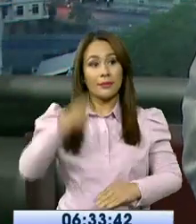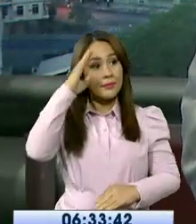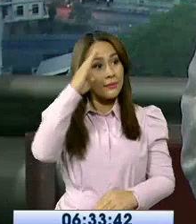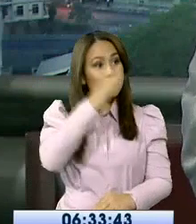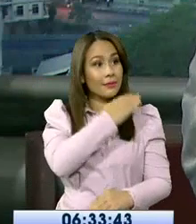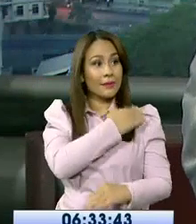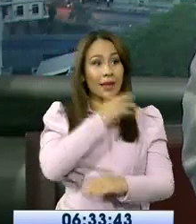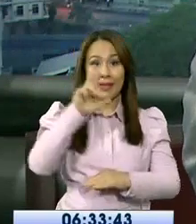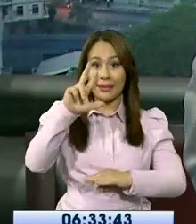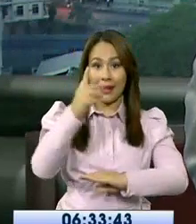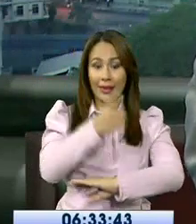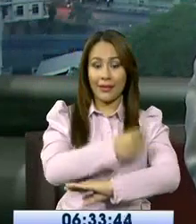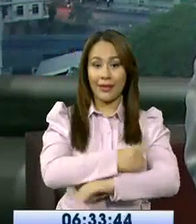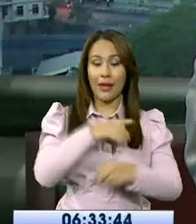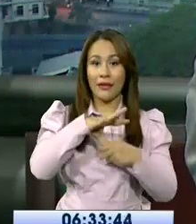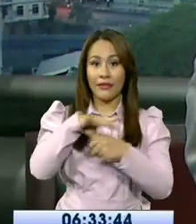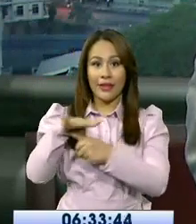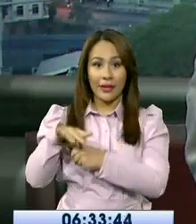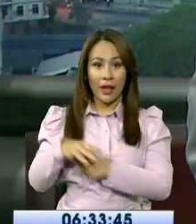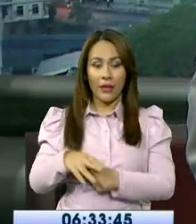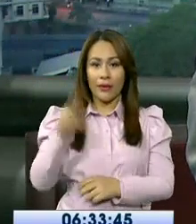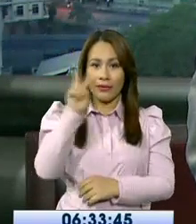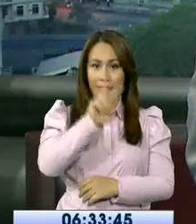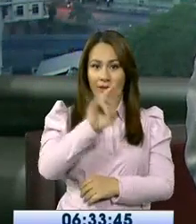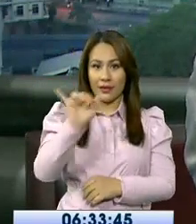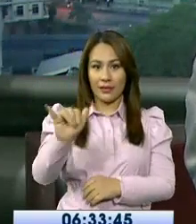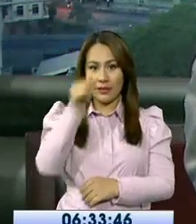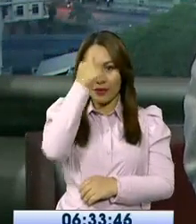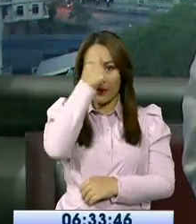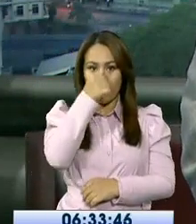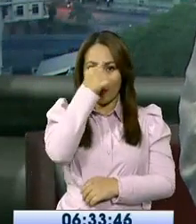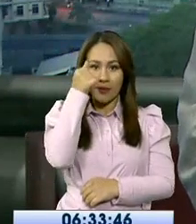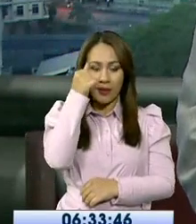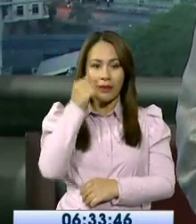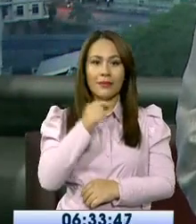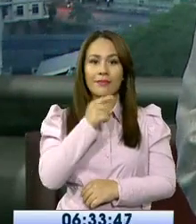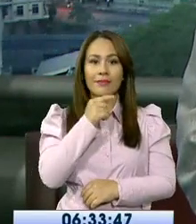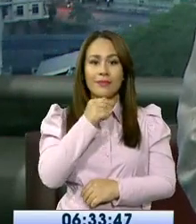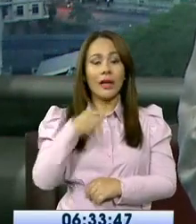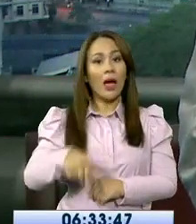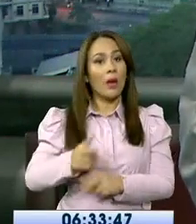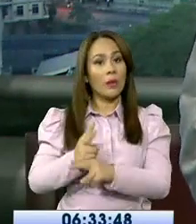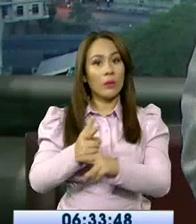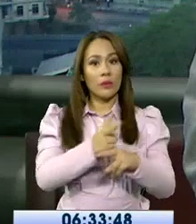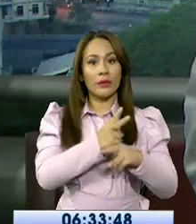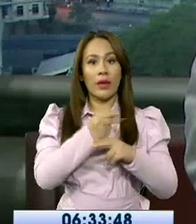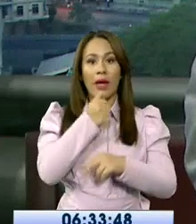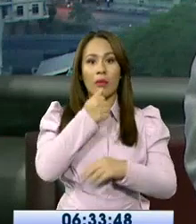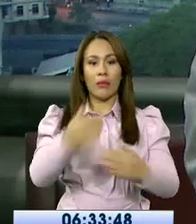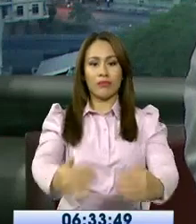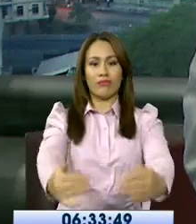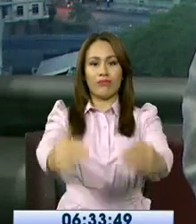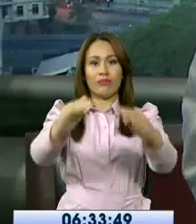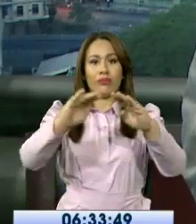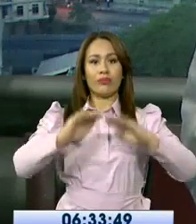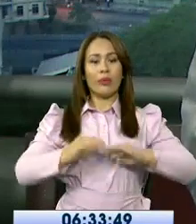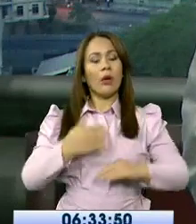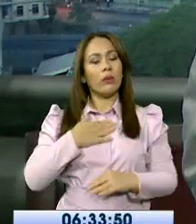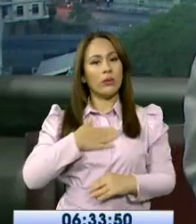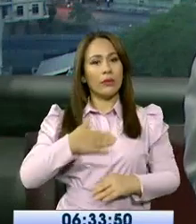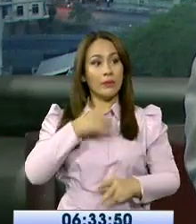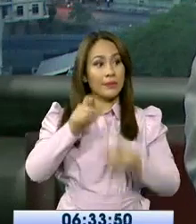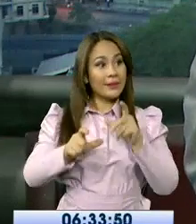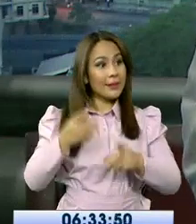atención, los 3 días de feriado, viernes, sábado y domingo, habrá aguaje y pide a los turistas